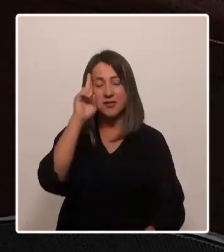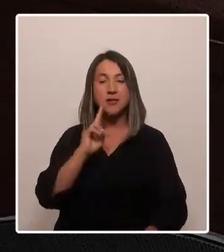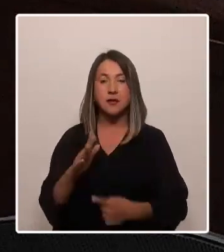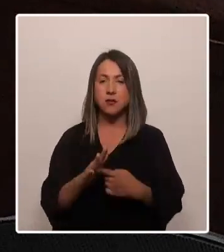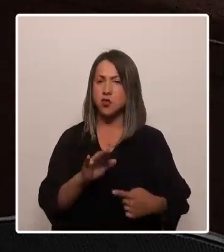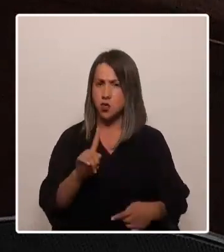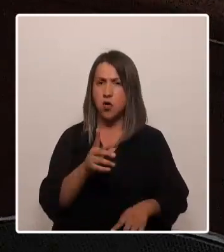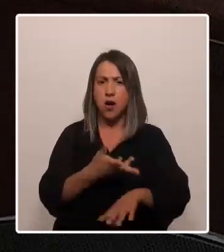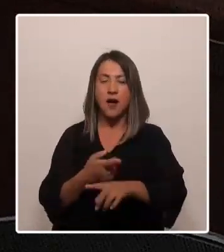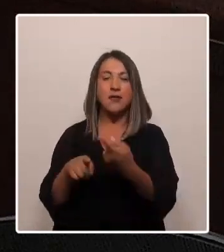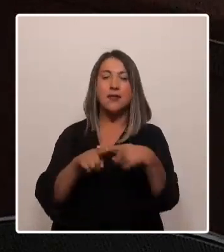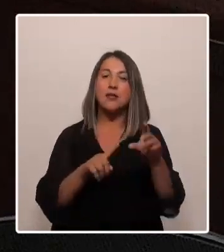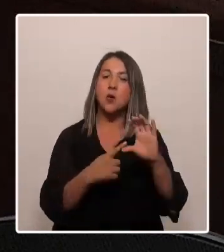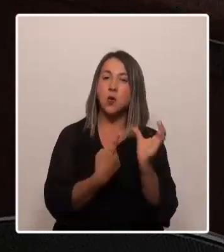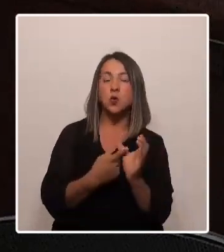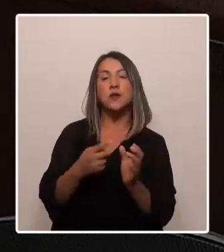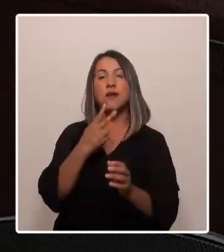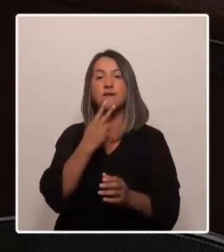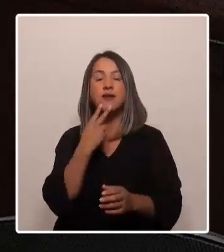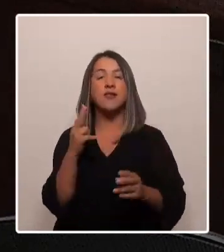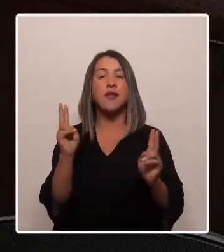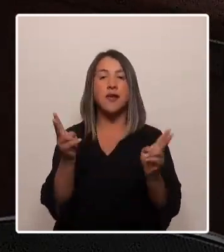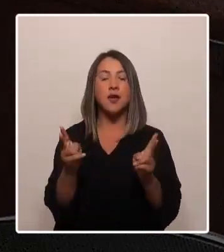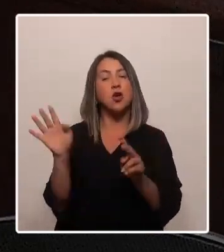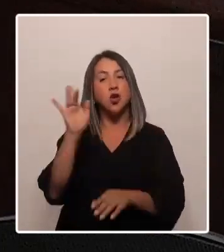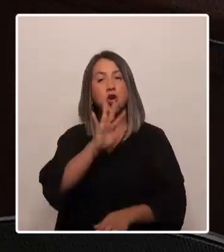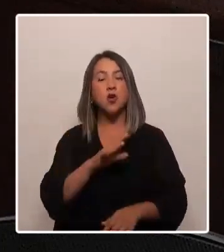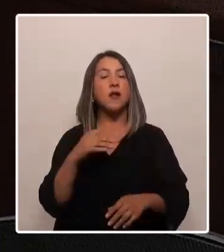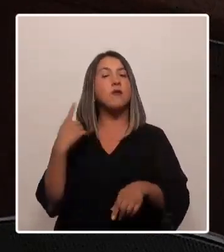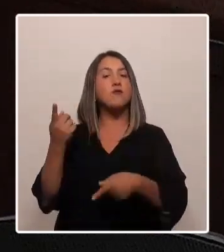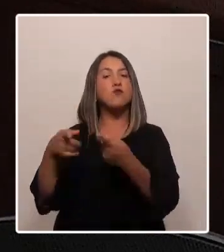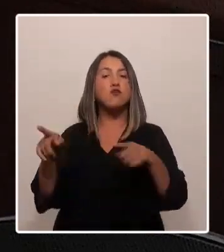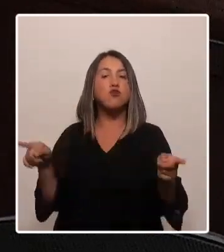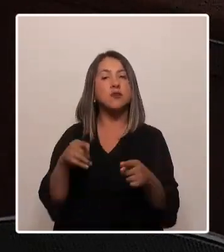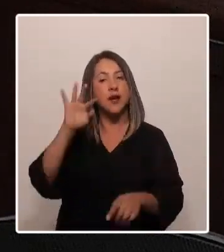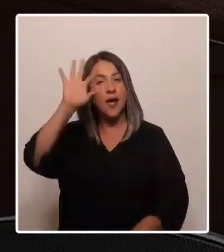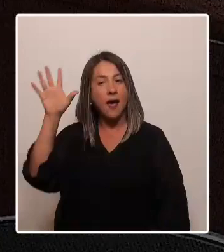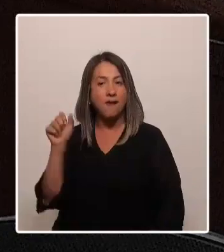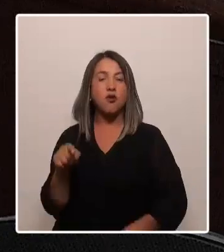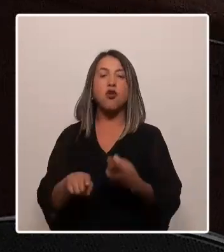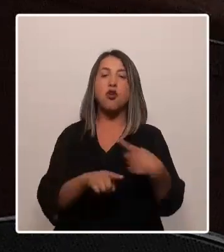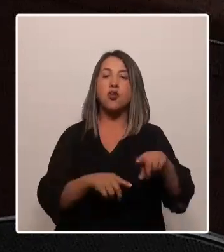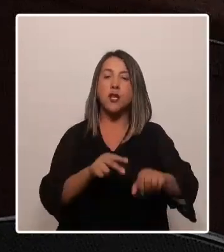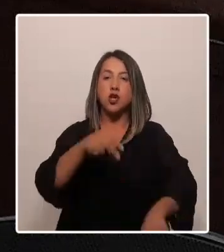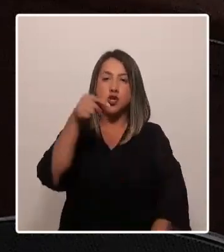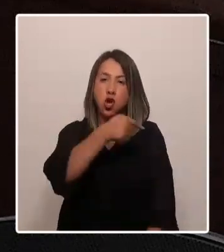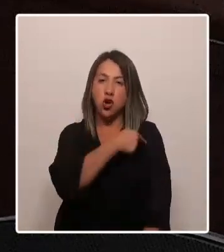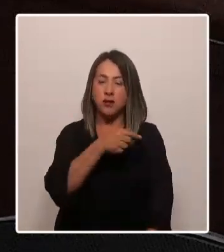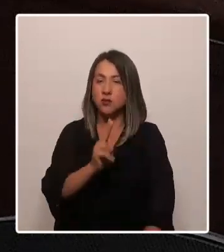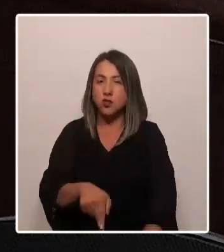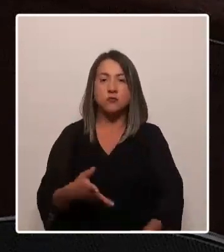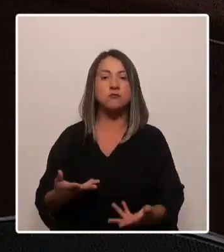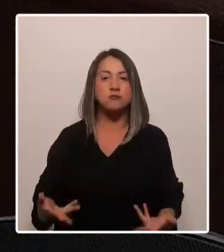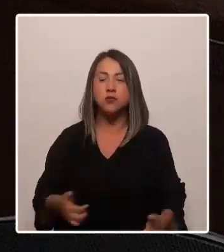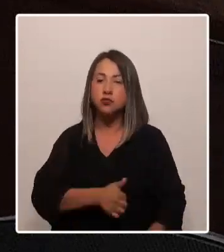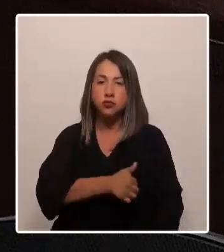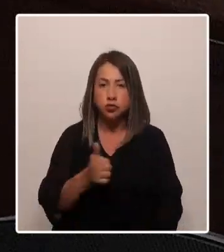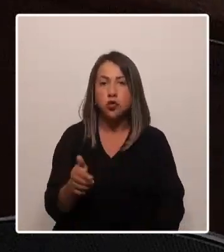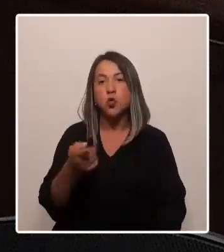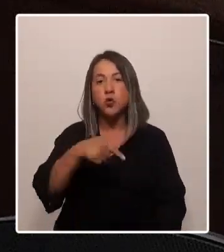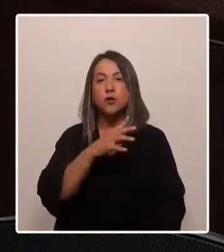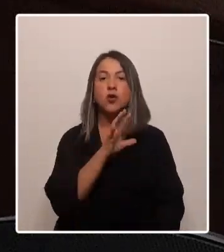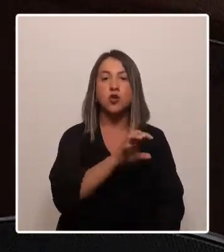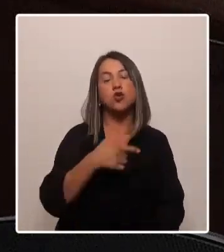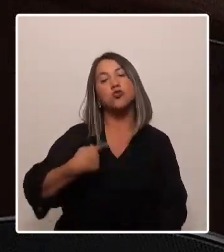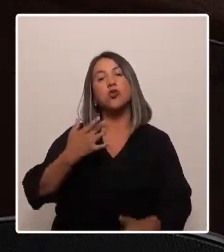cultura, de vida, de colores, de música afro, de saberes andinos, de saberes ancestrales. Ustedes son el odio, nosotras la alegría y